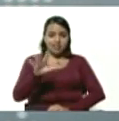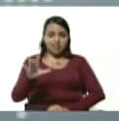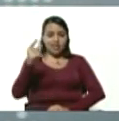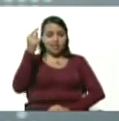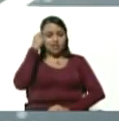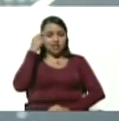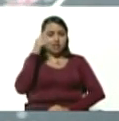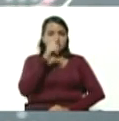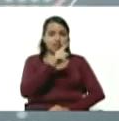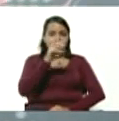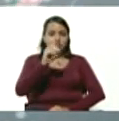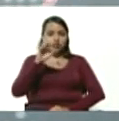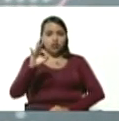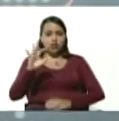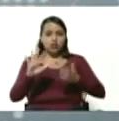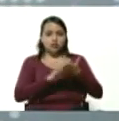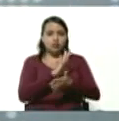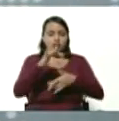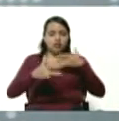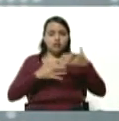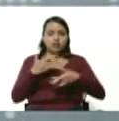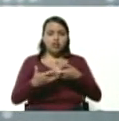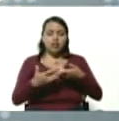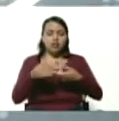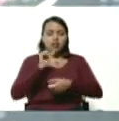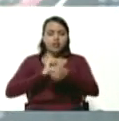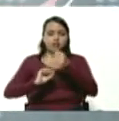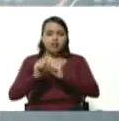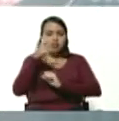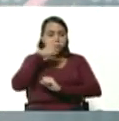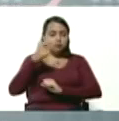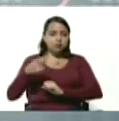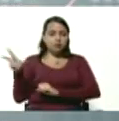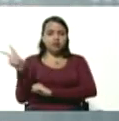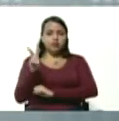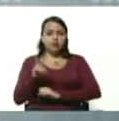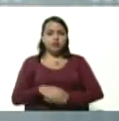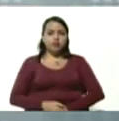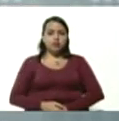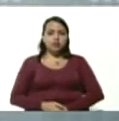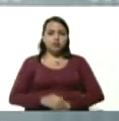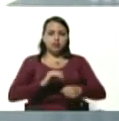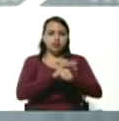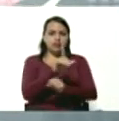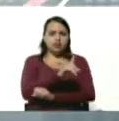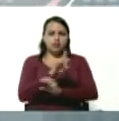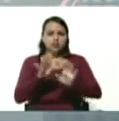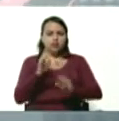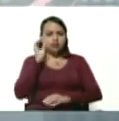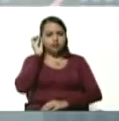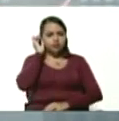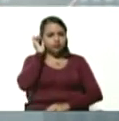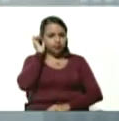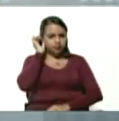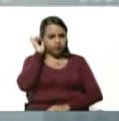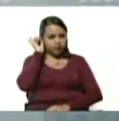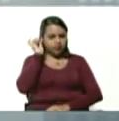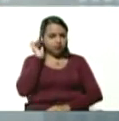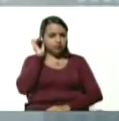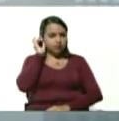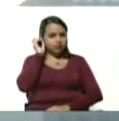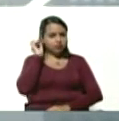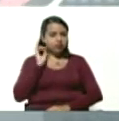de acción de todo el pueblo del resto de la costa del COVID-19, debemos reportar los